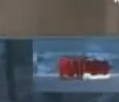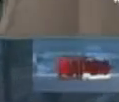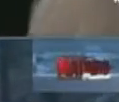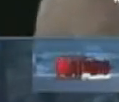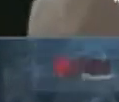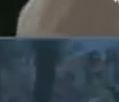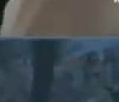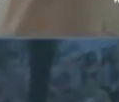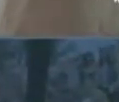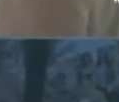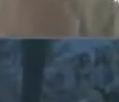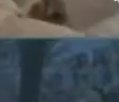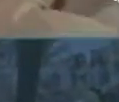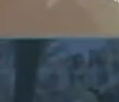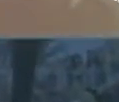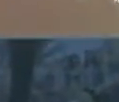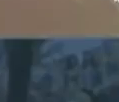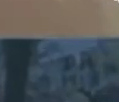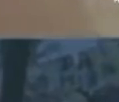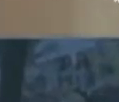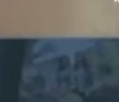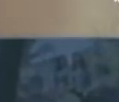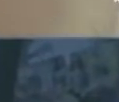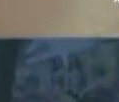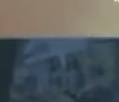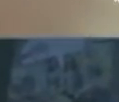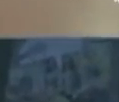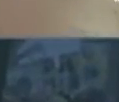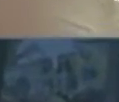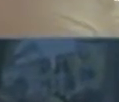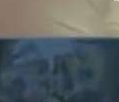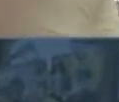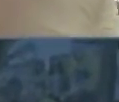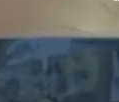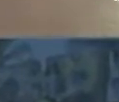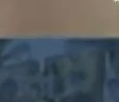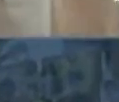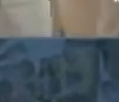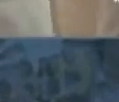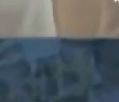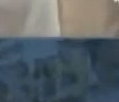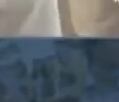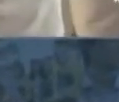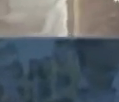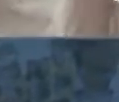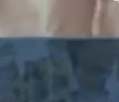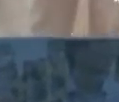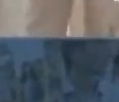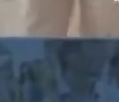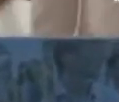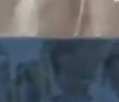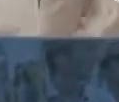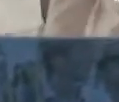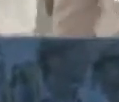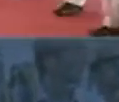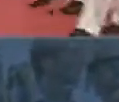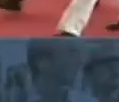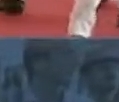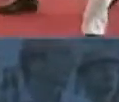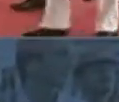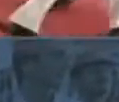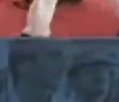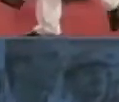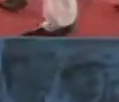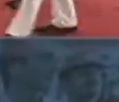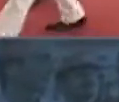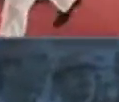Petrocaribe integralmente como acuerdo energético, financiero, económico, cultural, humano. Ahí